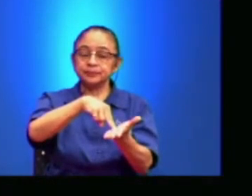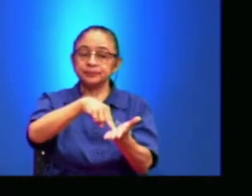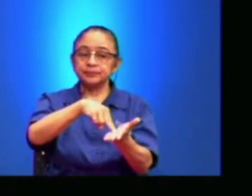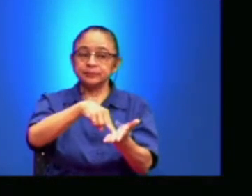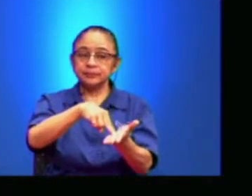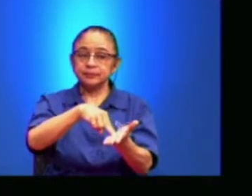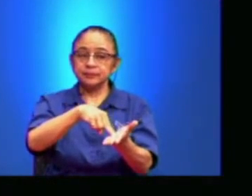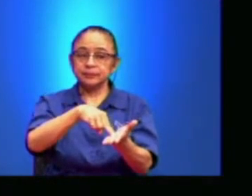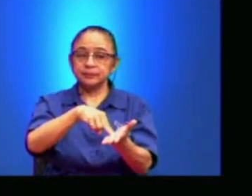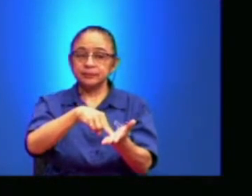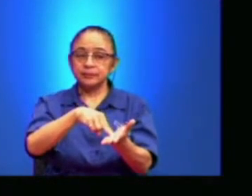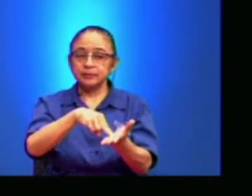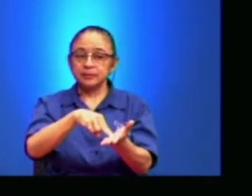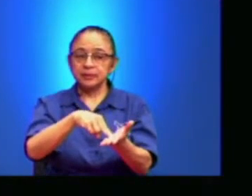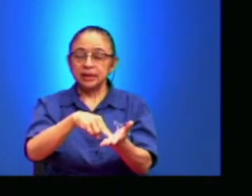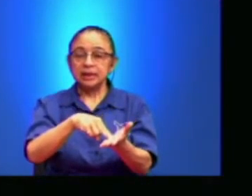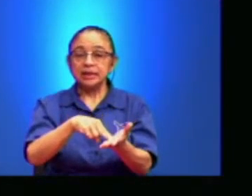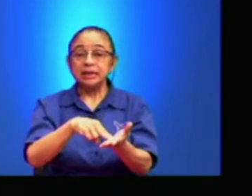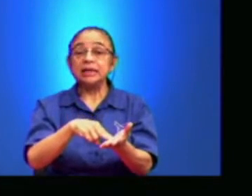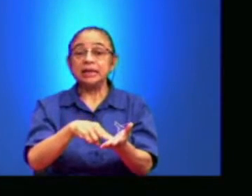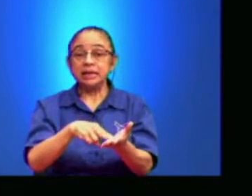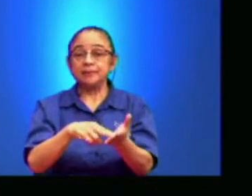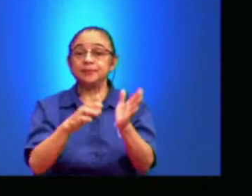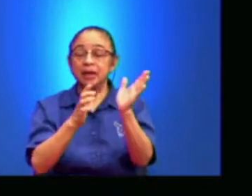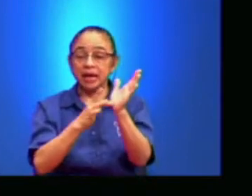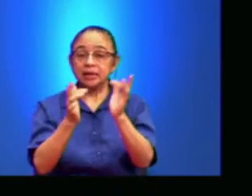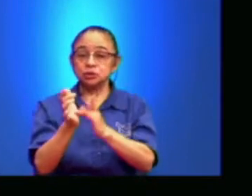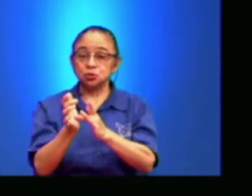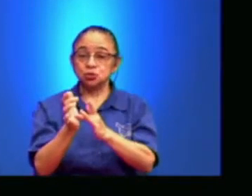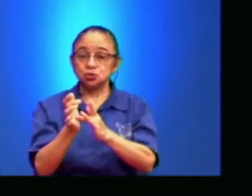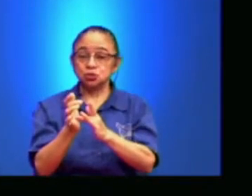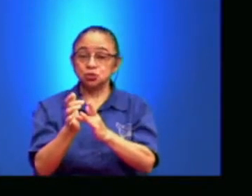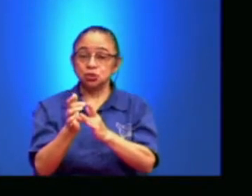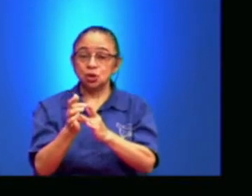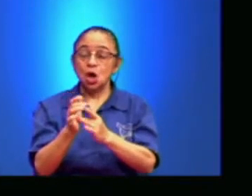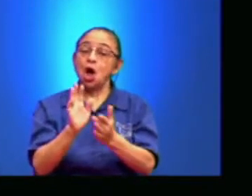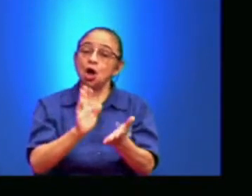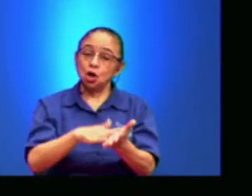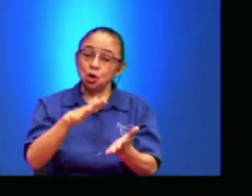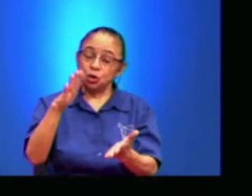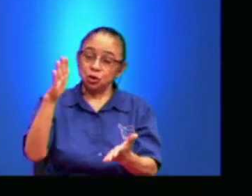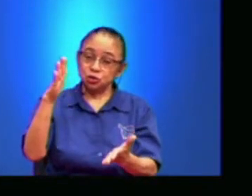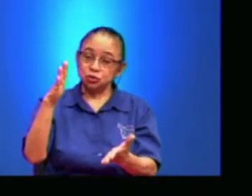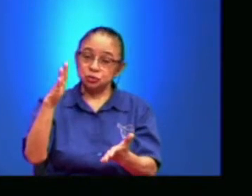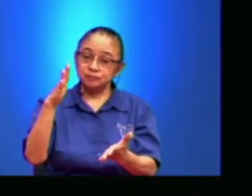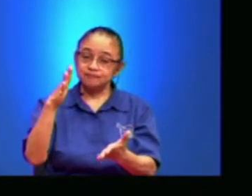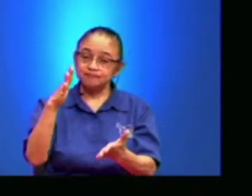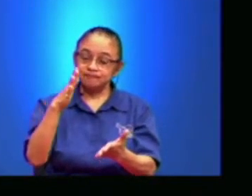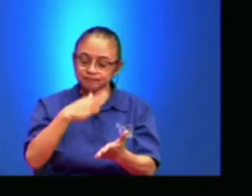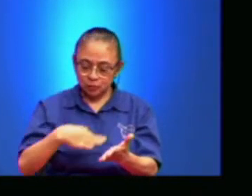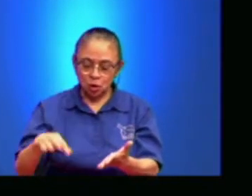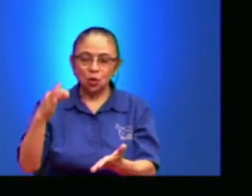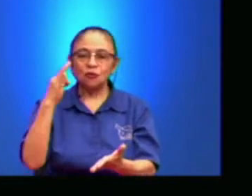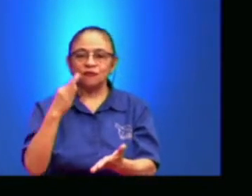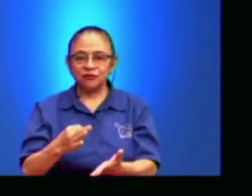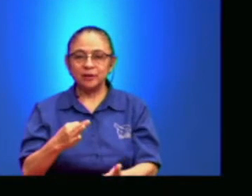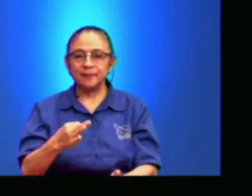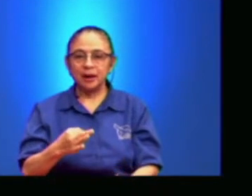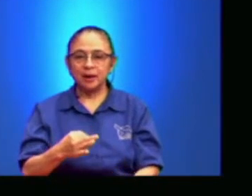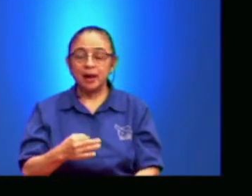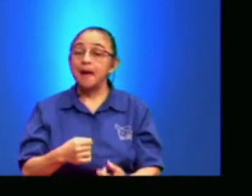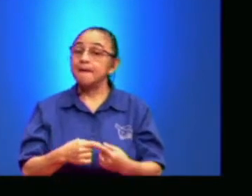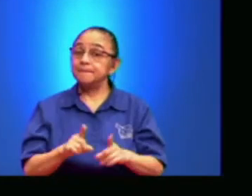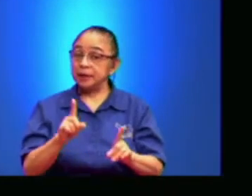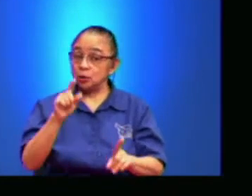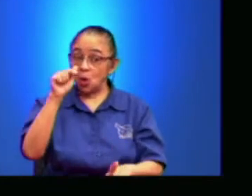y el glorioso lo confirma su muerte pero